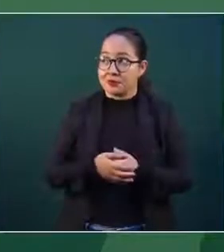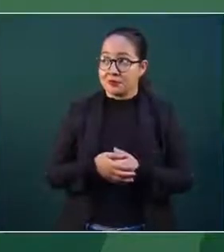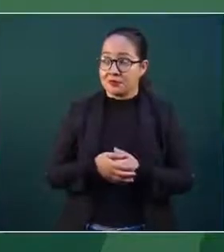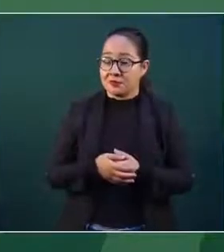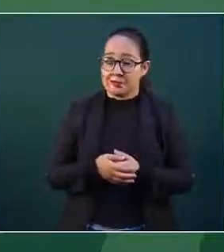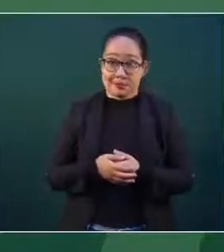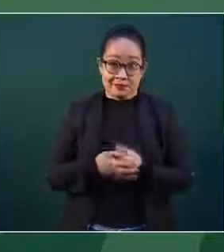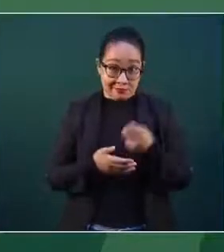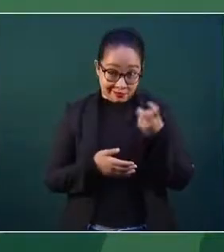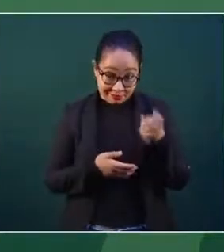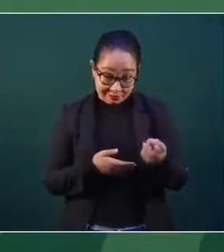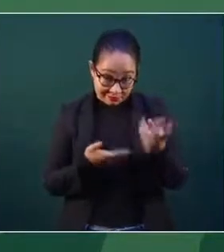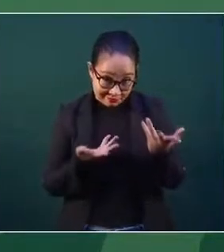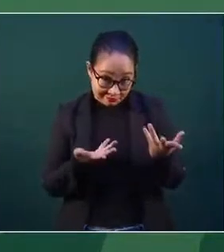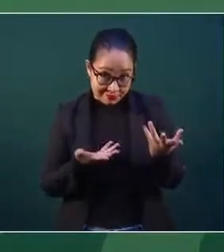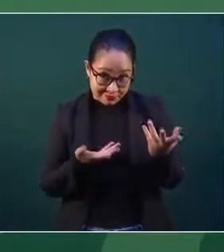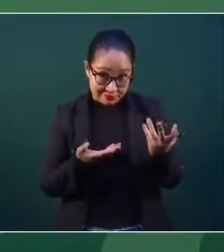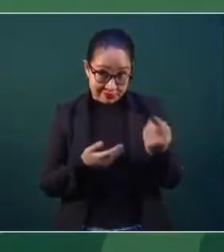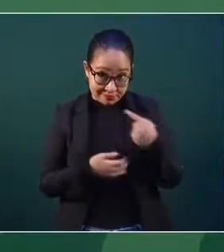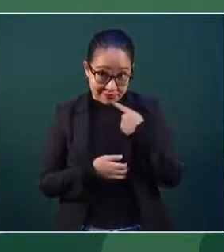Esas cosas.